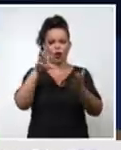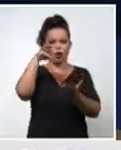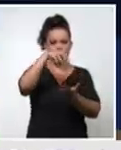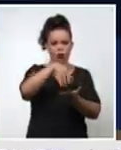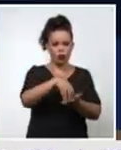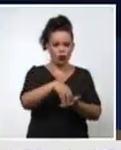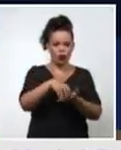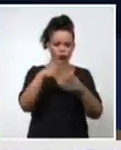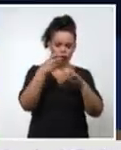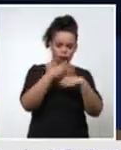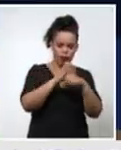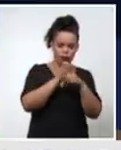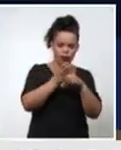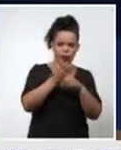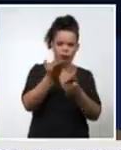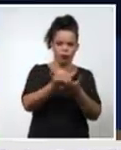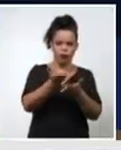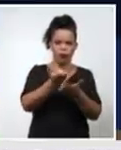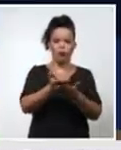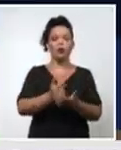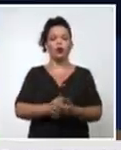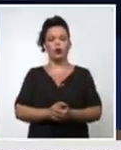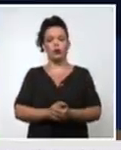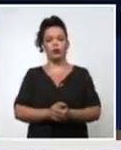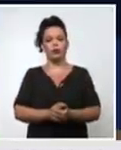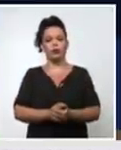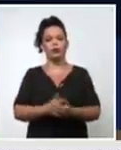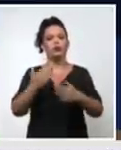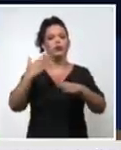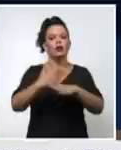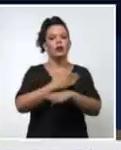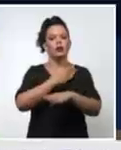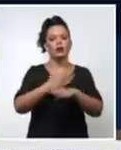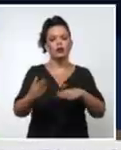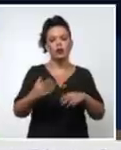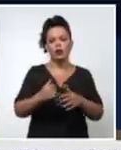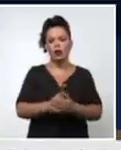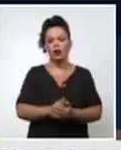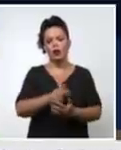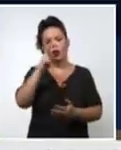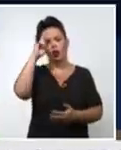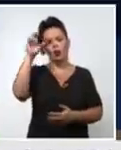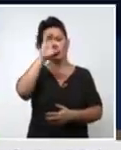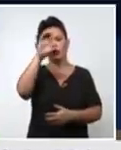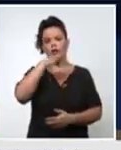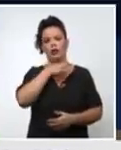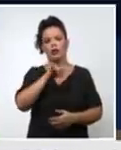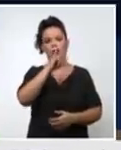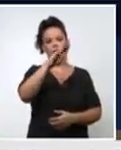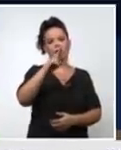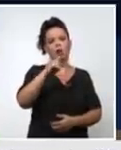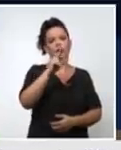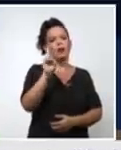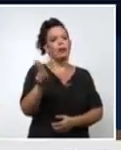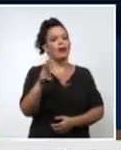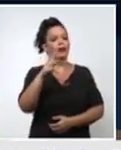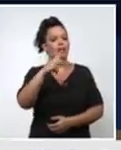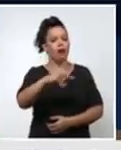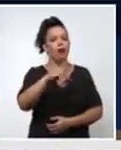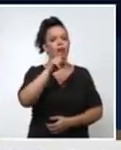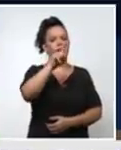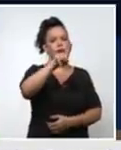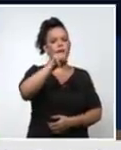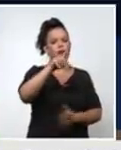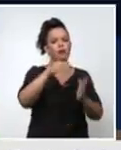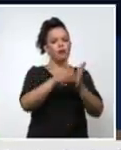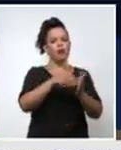nuestro país. En los del Instituto de Medicina Tropical Pedro Curí, 1.521. Los del Centro Provincial de